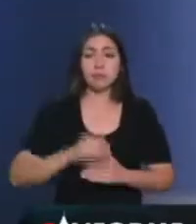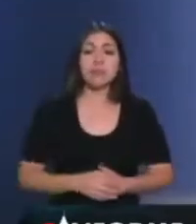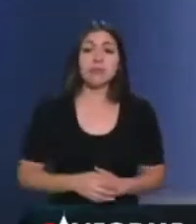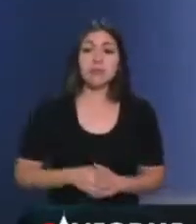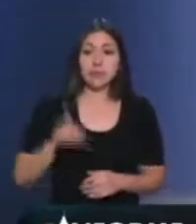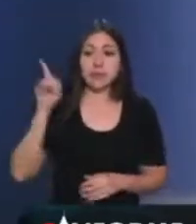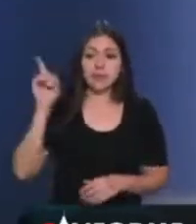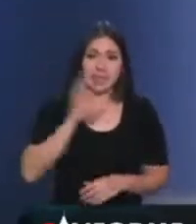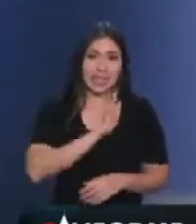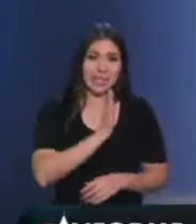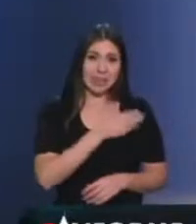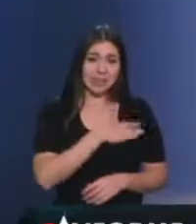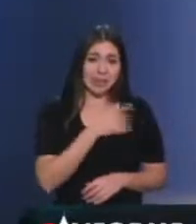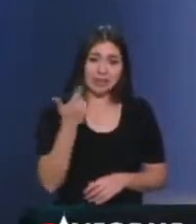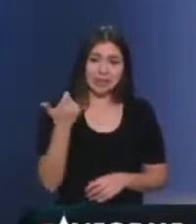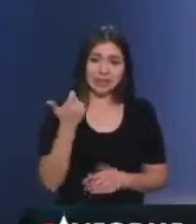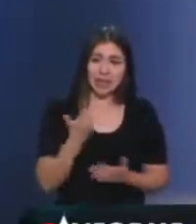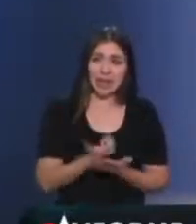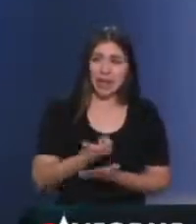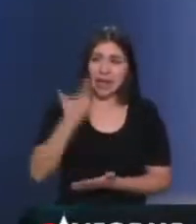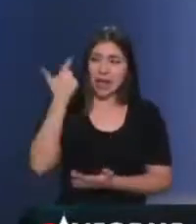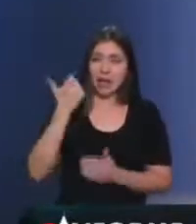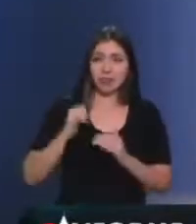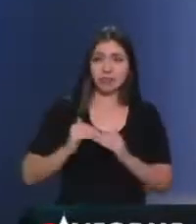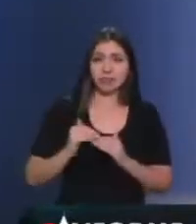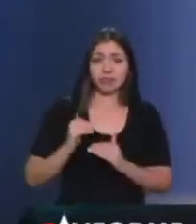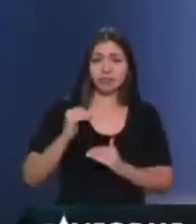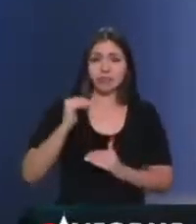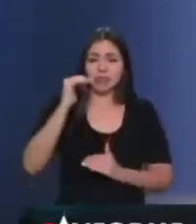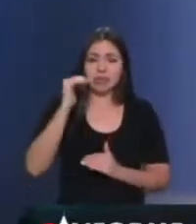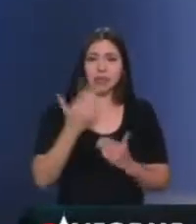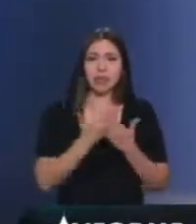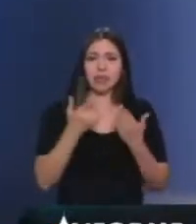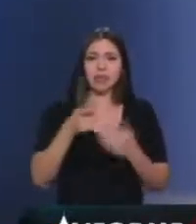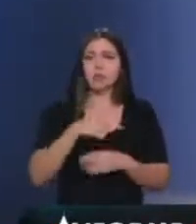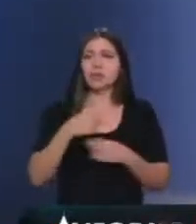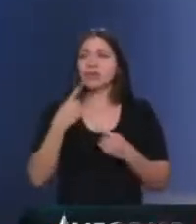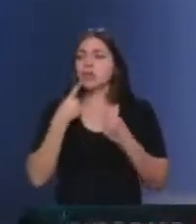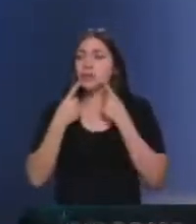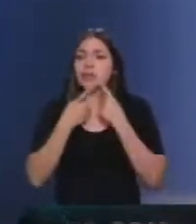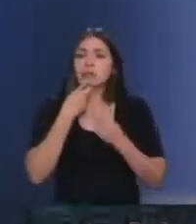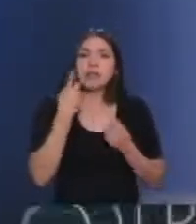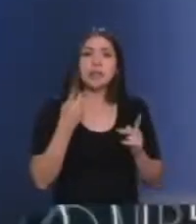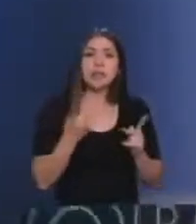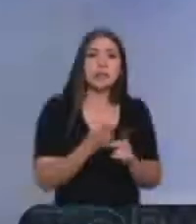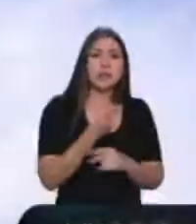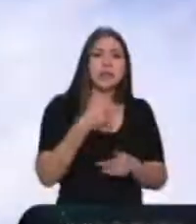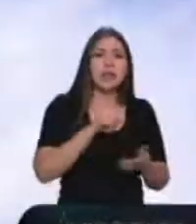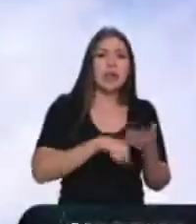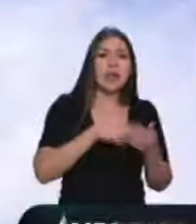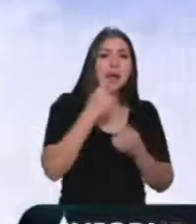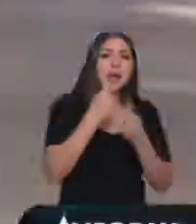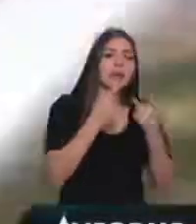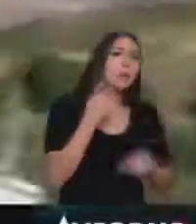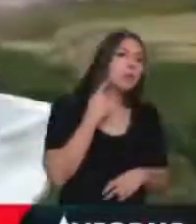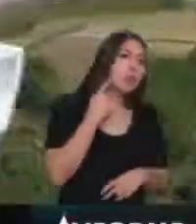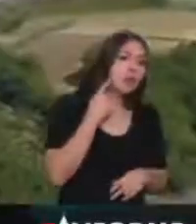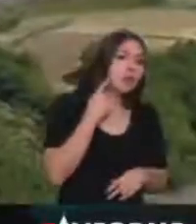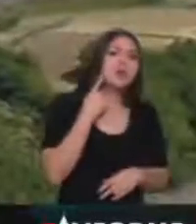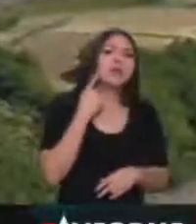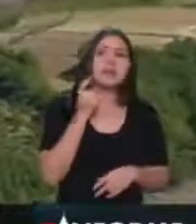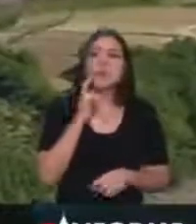mucho se ha dicho en los últimos días sobre el conflicto de interés que presenta el hecho de que funcionarios o líderes políticos acaben en las filas de las grandes